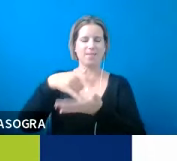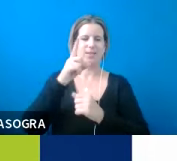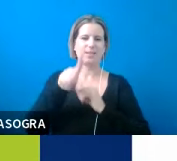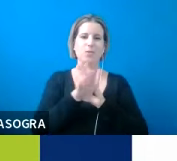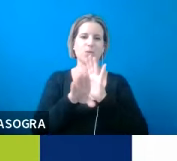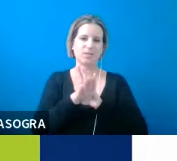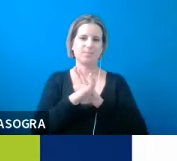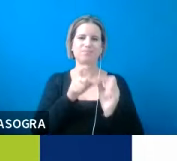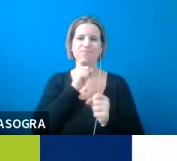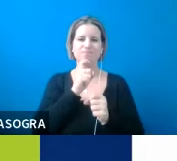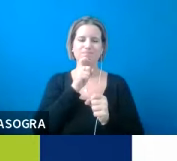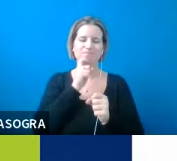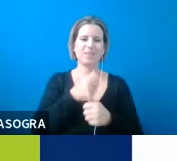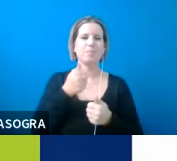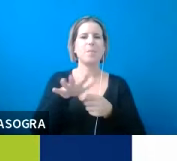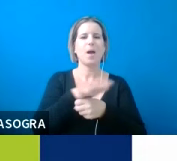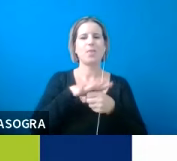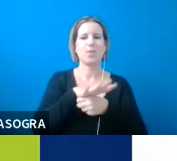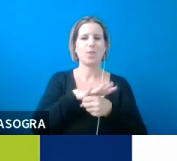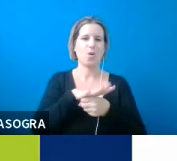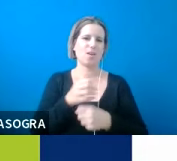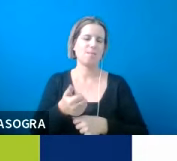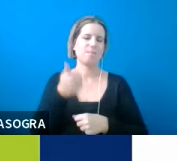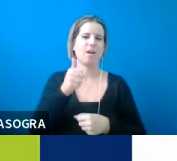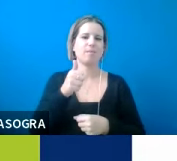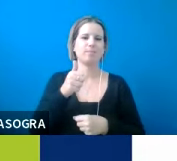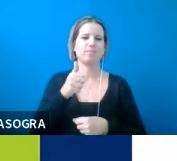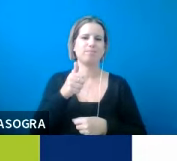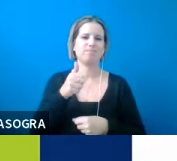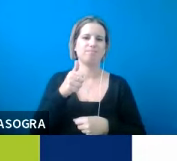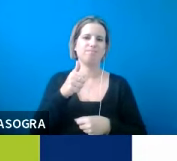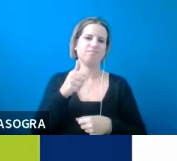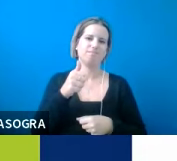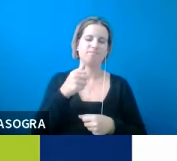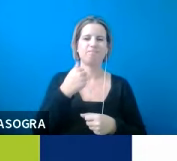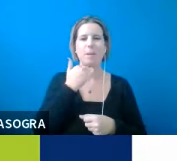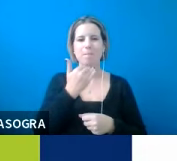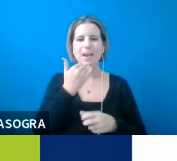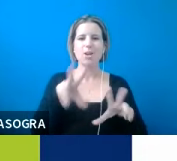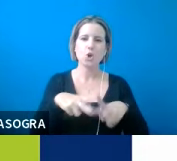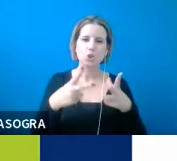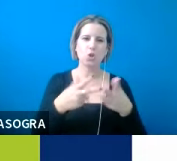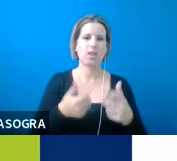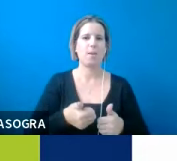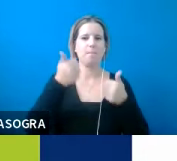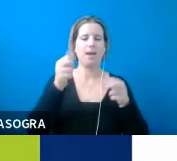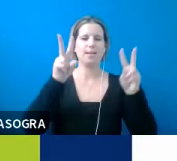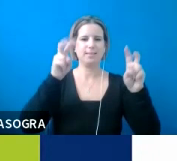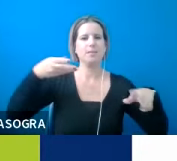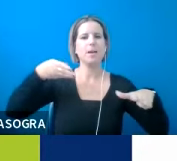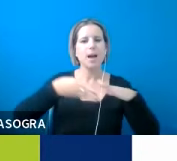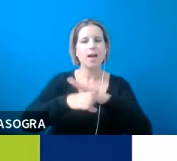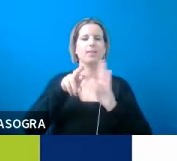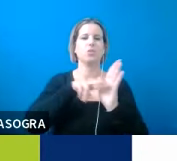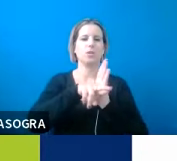muchas veces en las zonas desfavorecidas de las zonas donde pues hay un elevado riesgo social del acceso al recurso